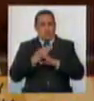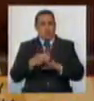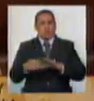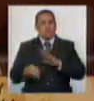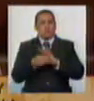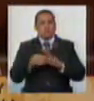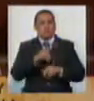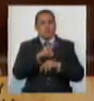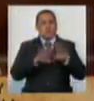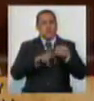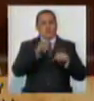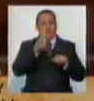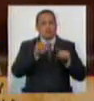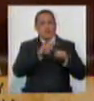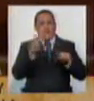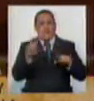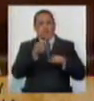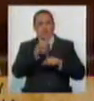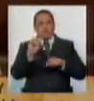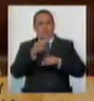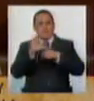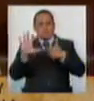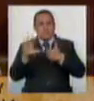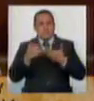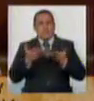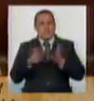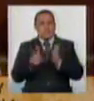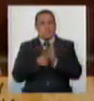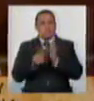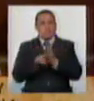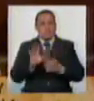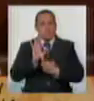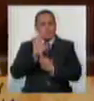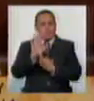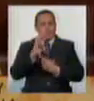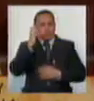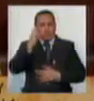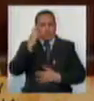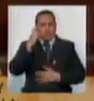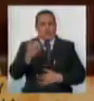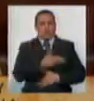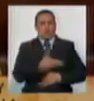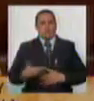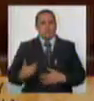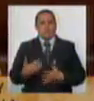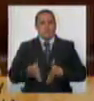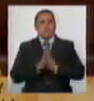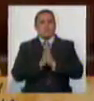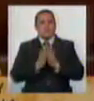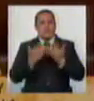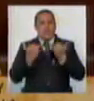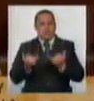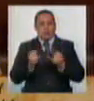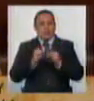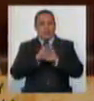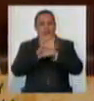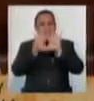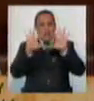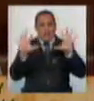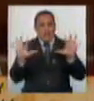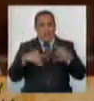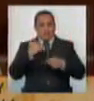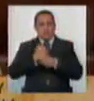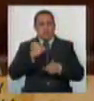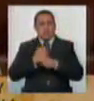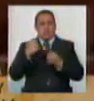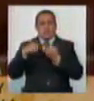2012-2016, que muestra la voluntad política del gobierno para exigir transparencia en